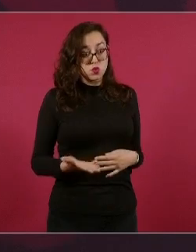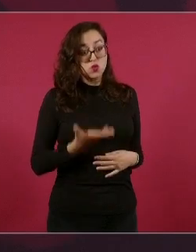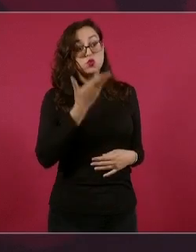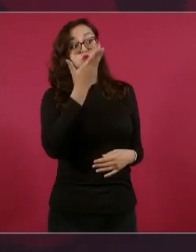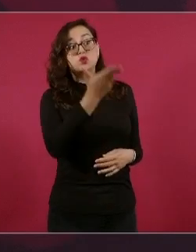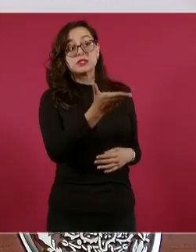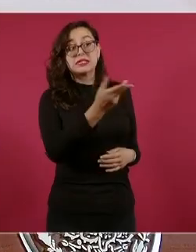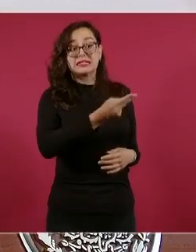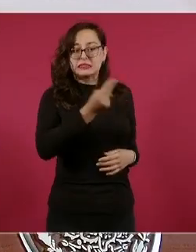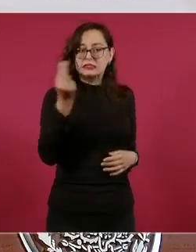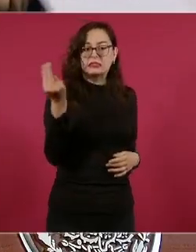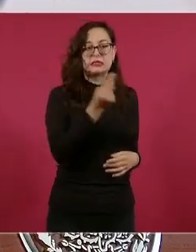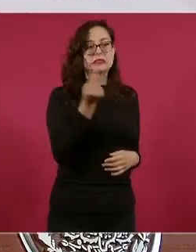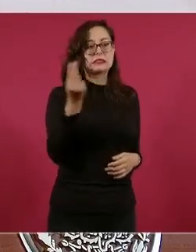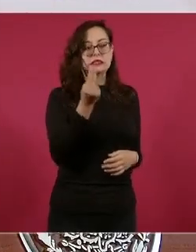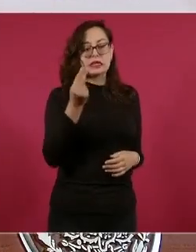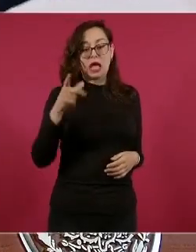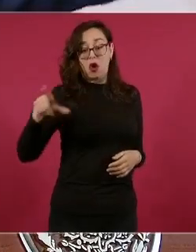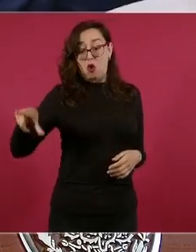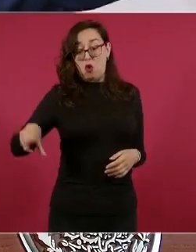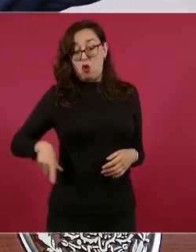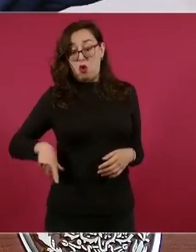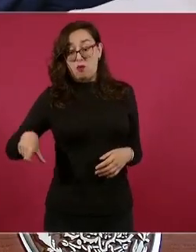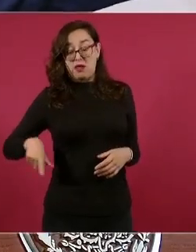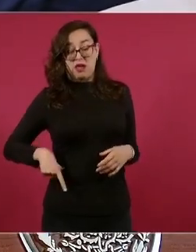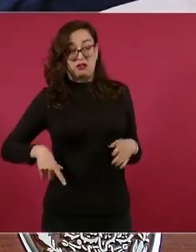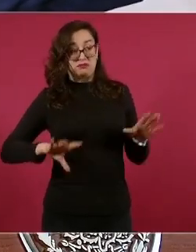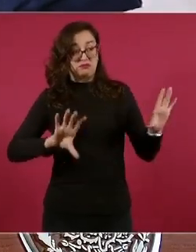lo que se requiere es separar.